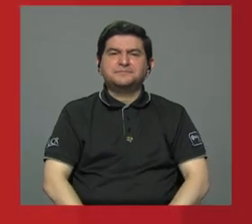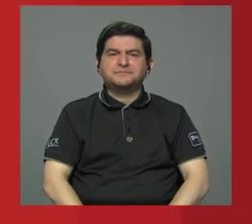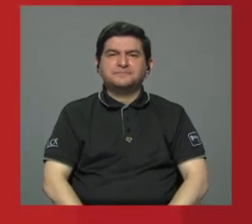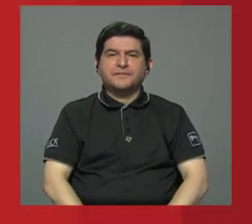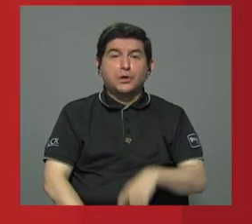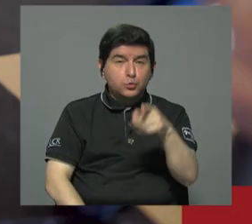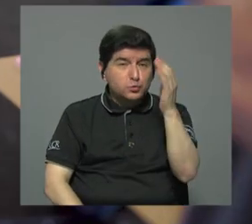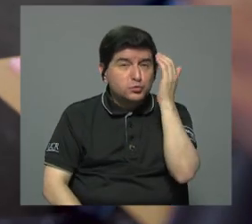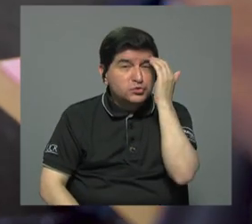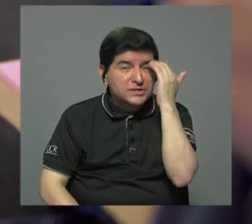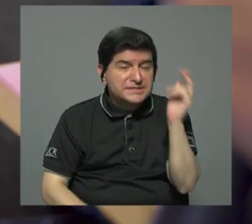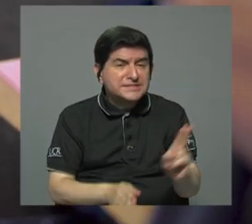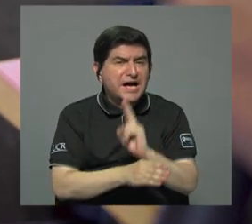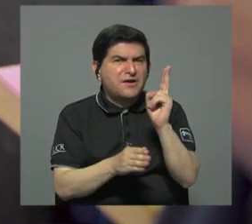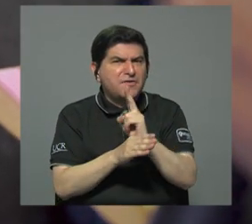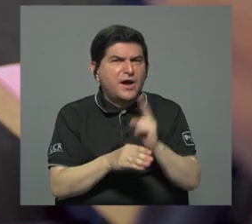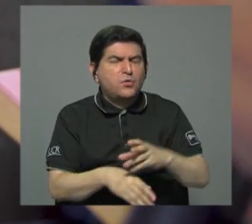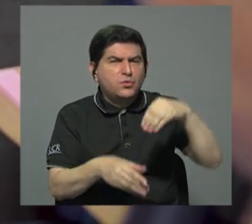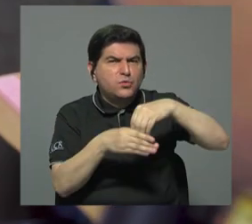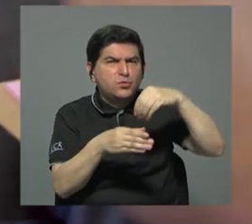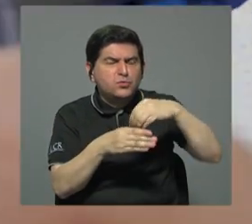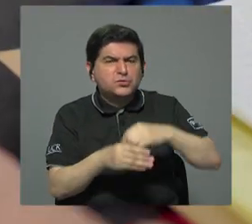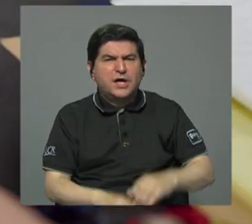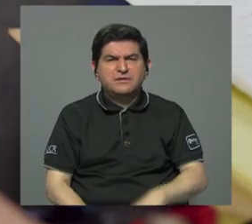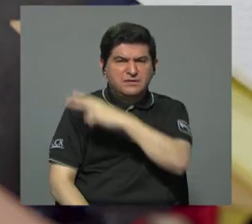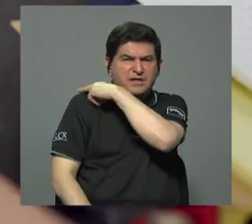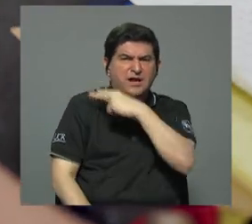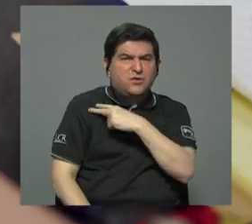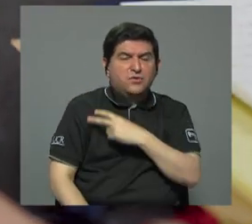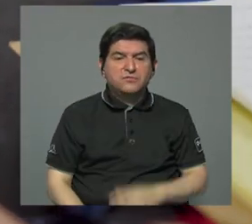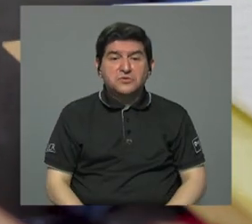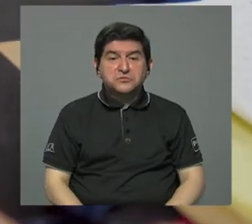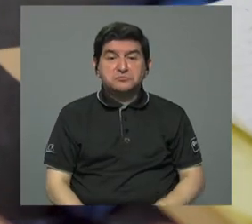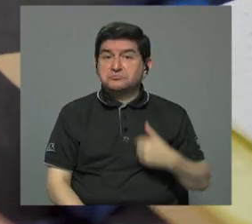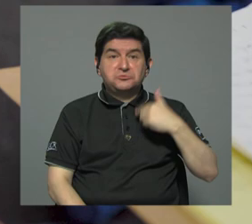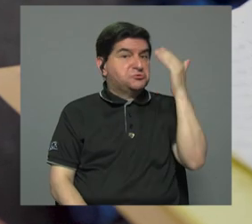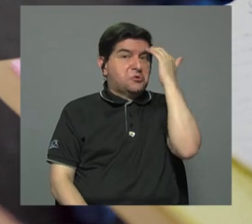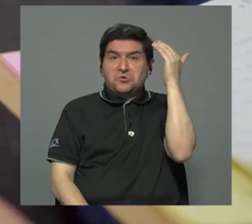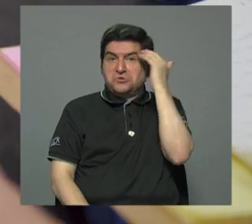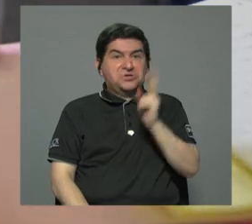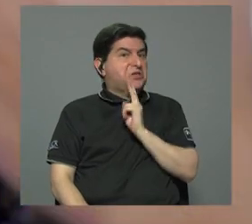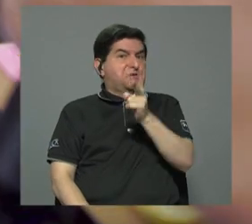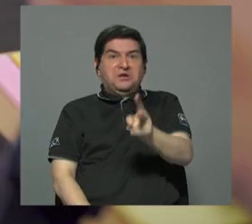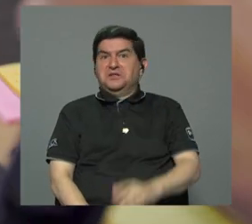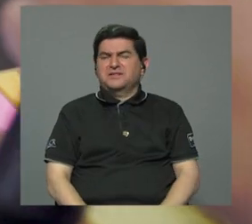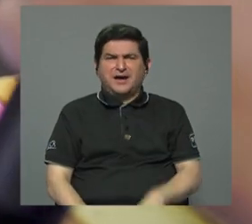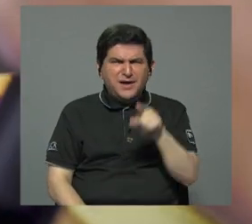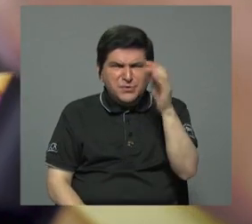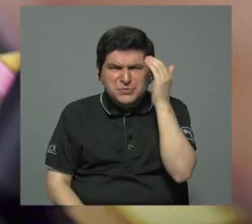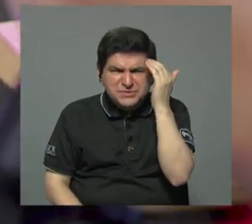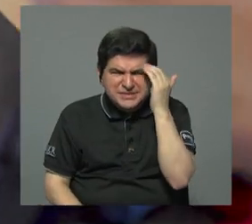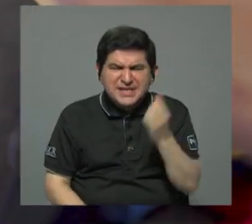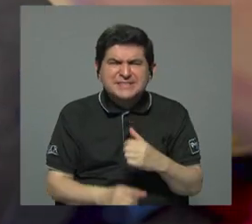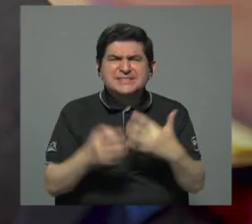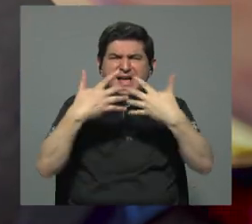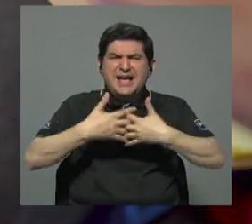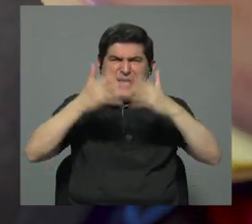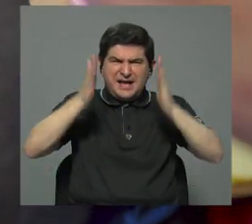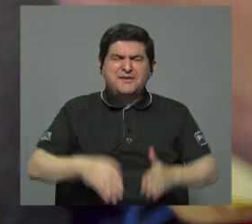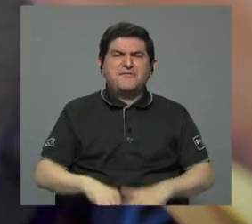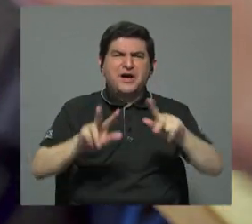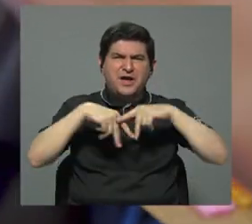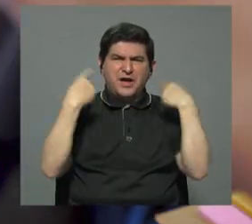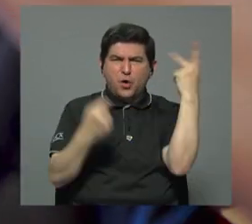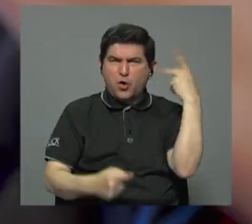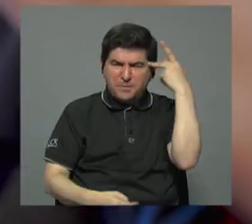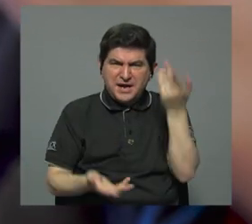¿Sabe usted en qué se usan los aportes de los patronos? Prácticamente no sé, la verdad. ¿Sabía si algunos empresarios y partidos